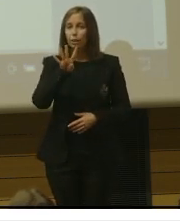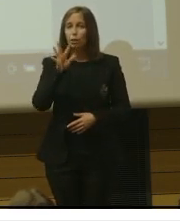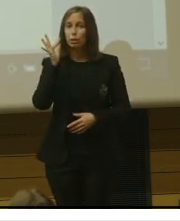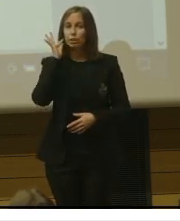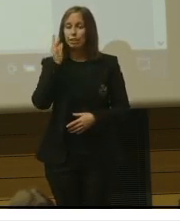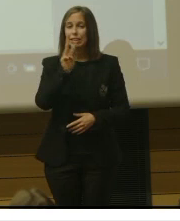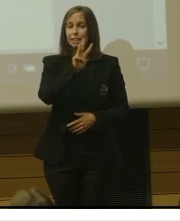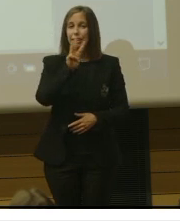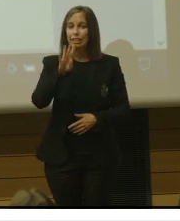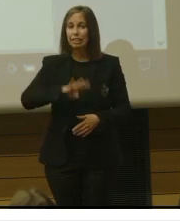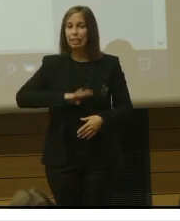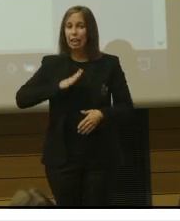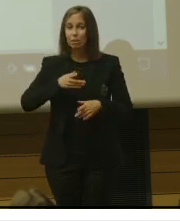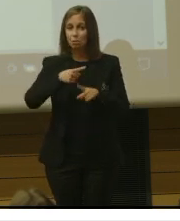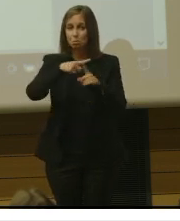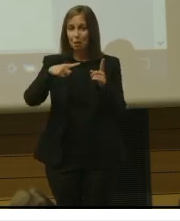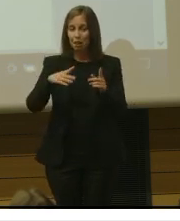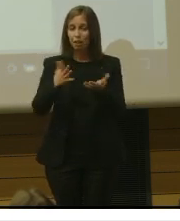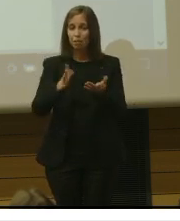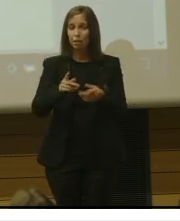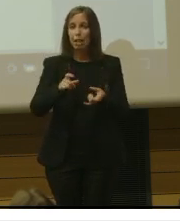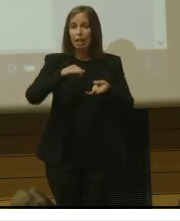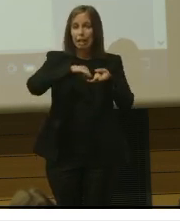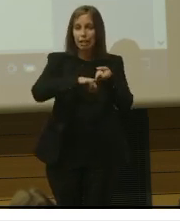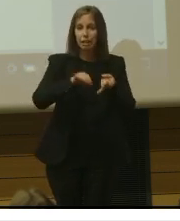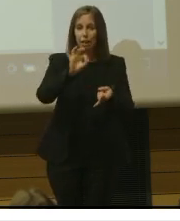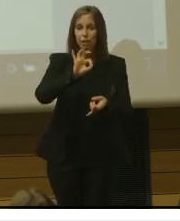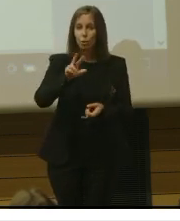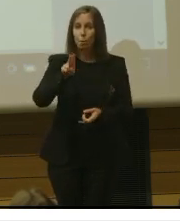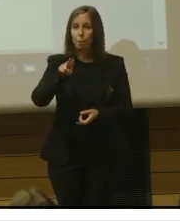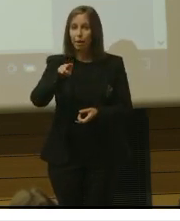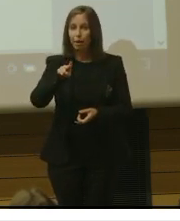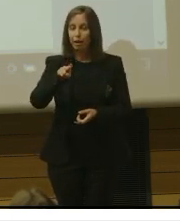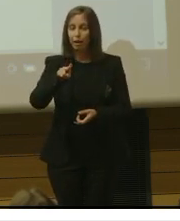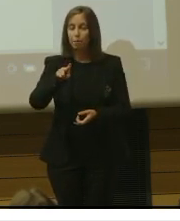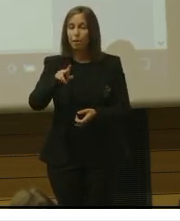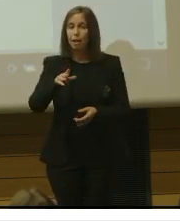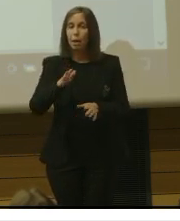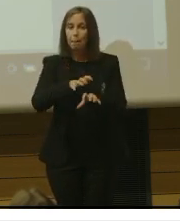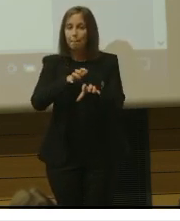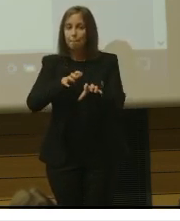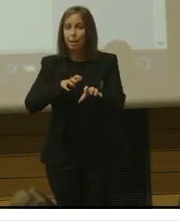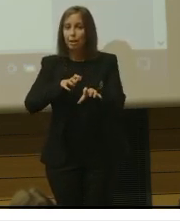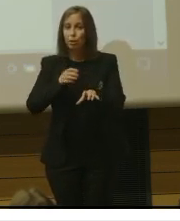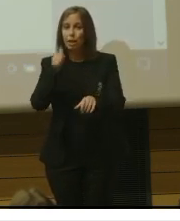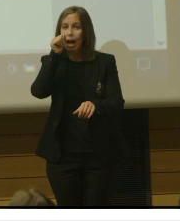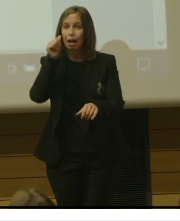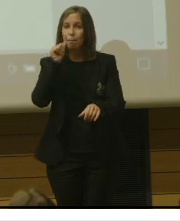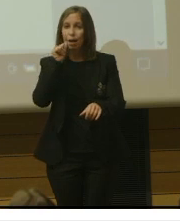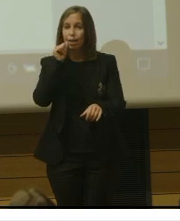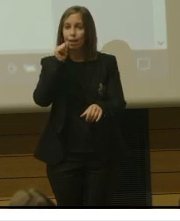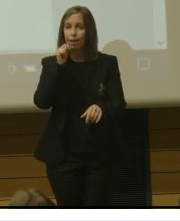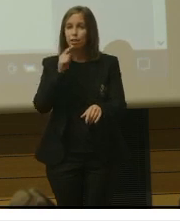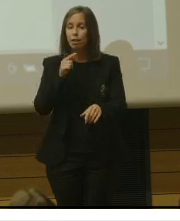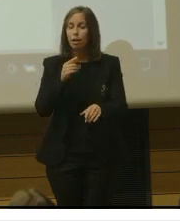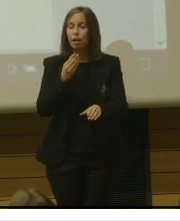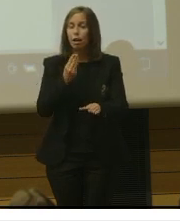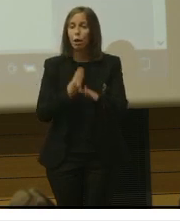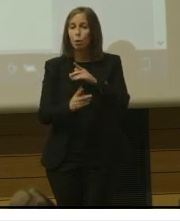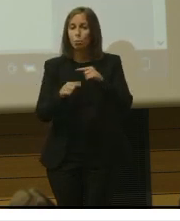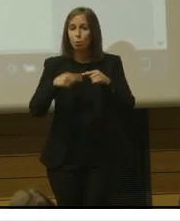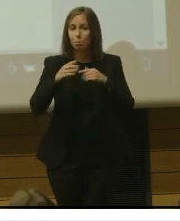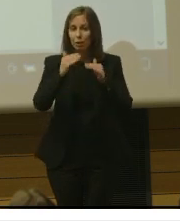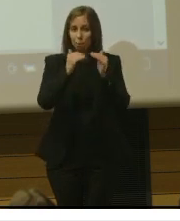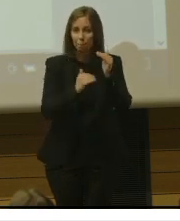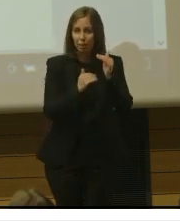33 años, la mayoría casadas o en pareja, la mayoría embarazadas. En periodo posparto hemos tenido menos, lo cual es bueno, pues positivo, ¿no?